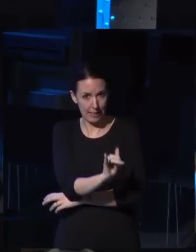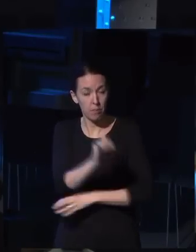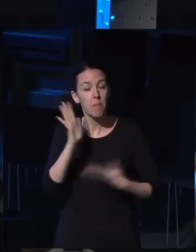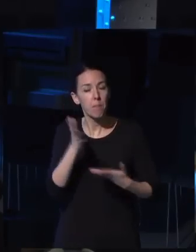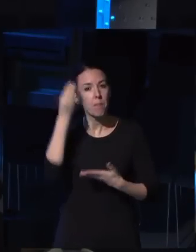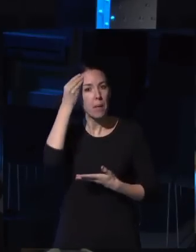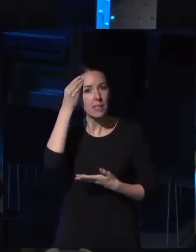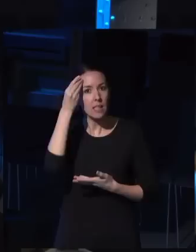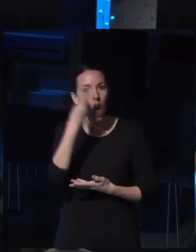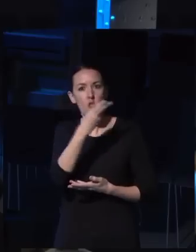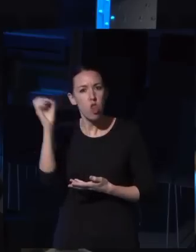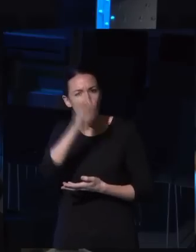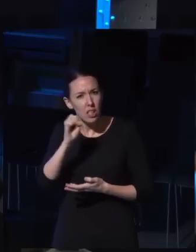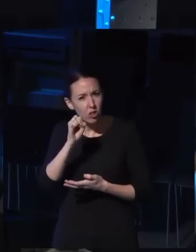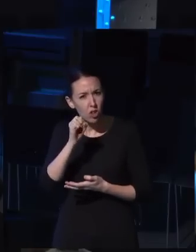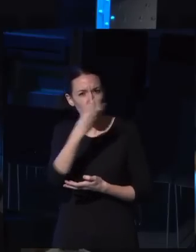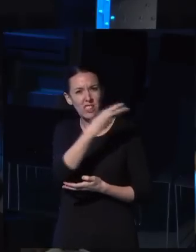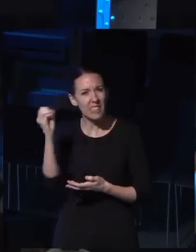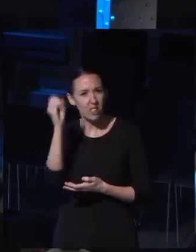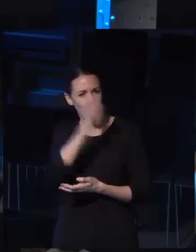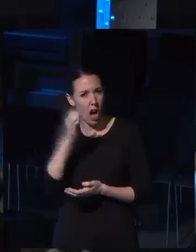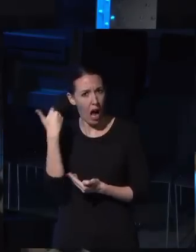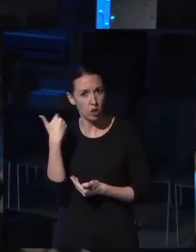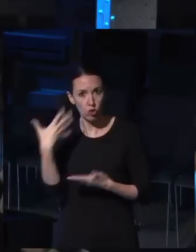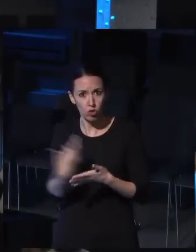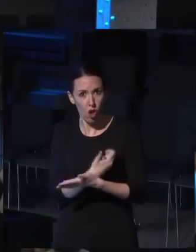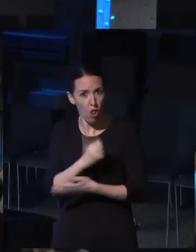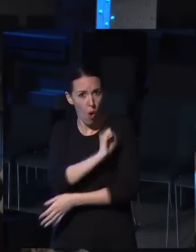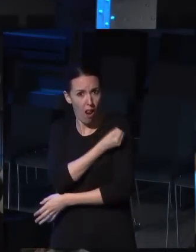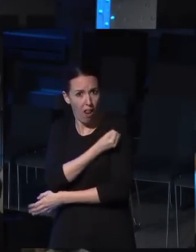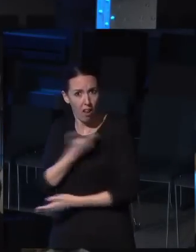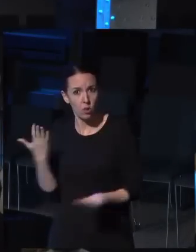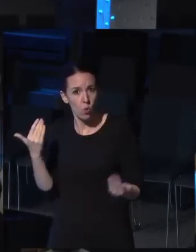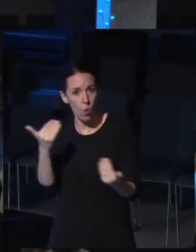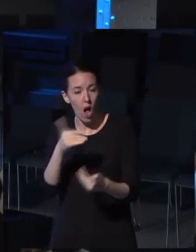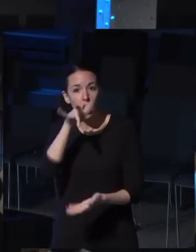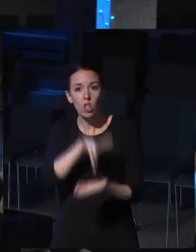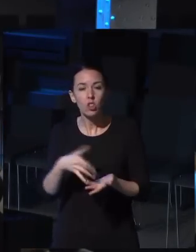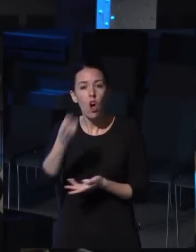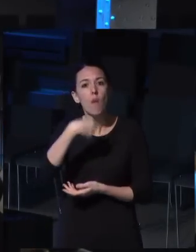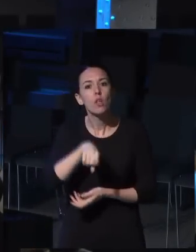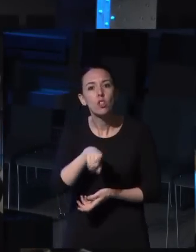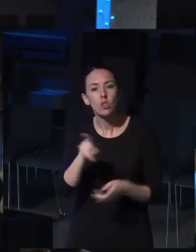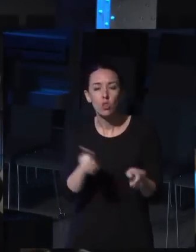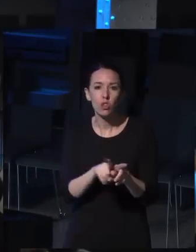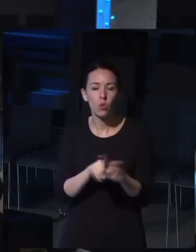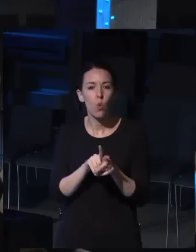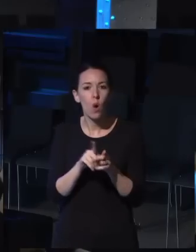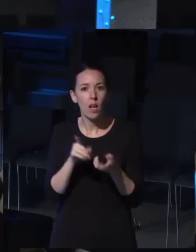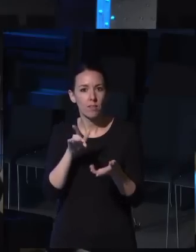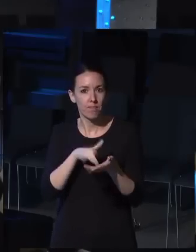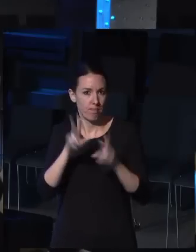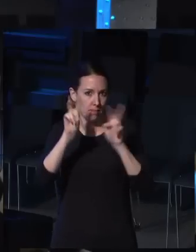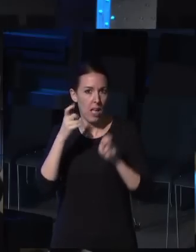que hace 200, 300 años todo eso no existía. Y cuando dais una vuelta sobre